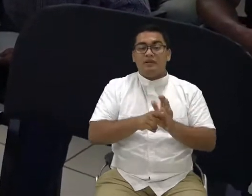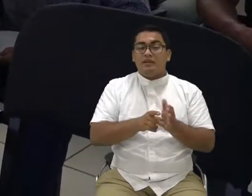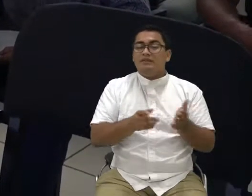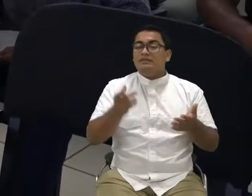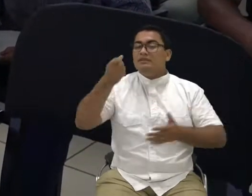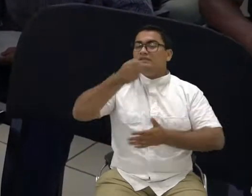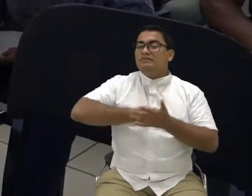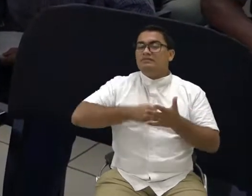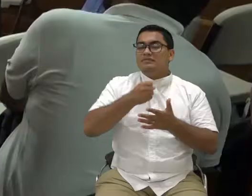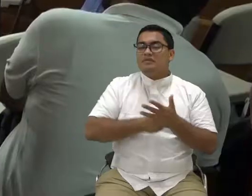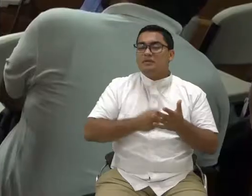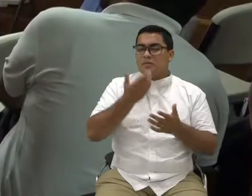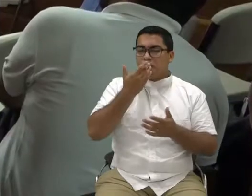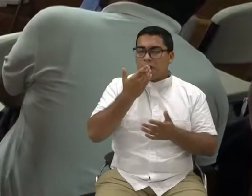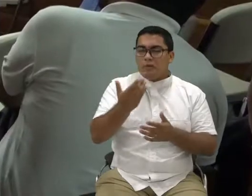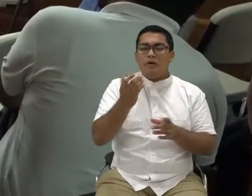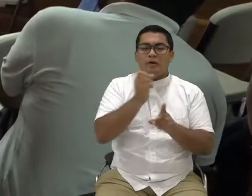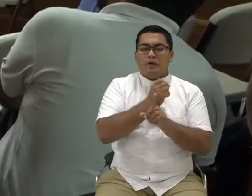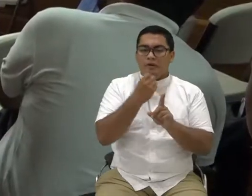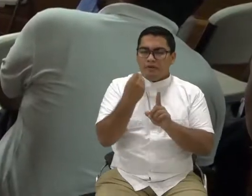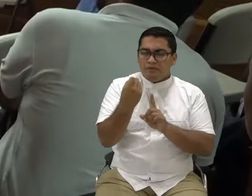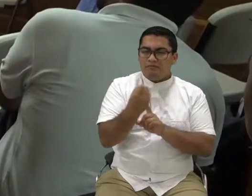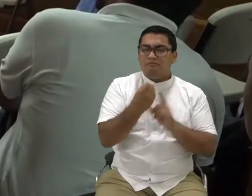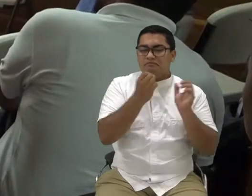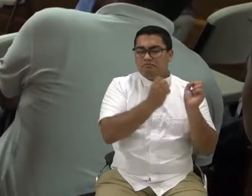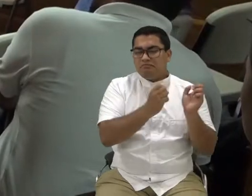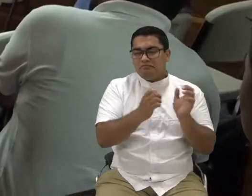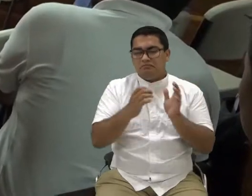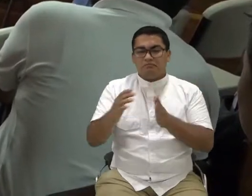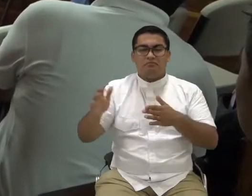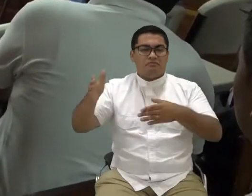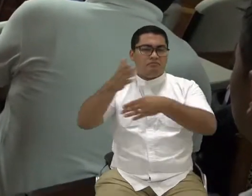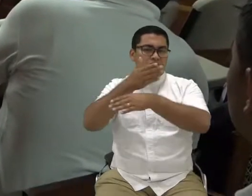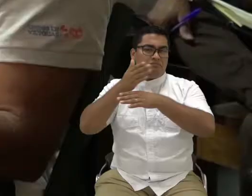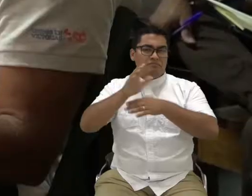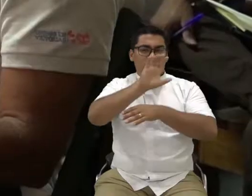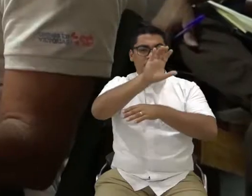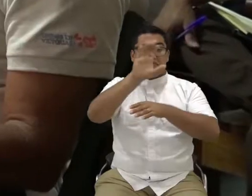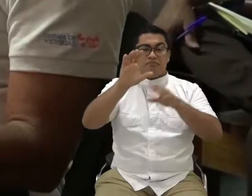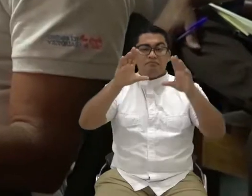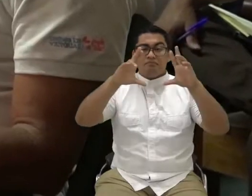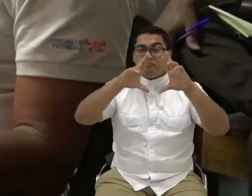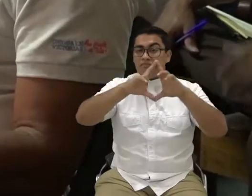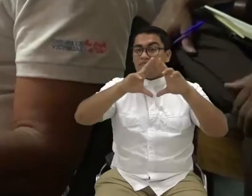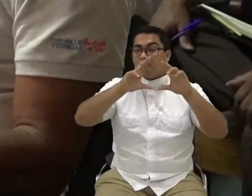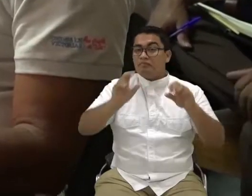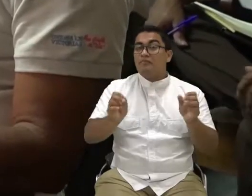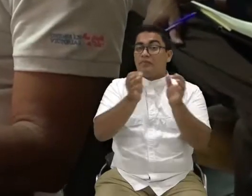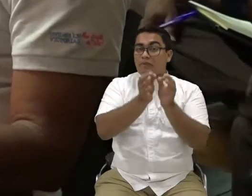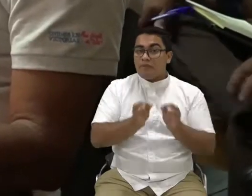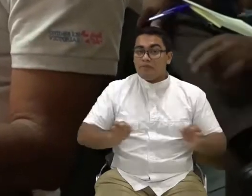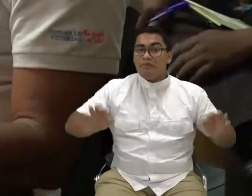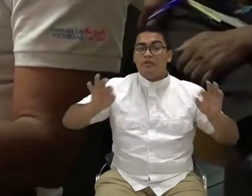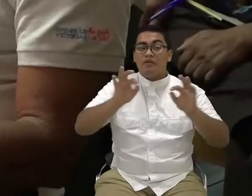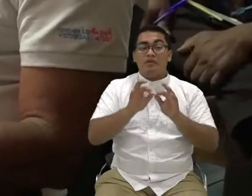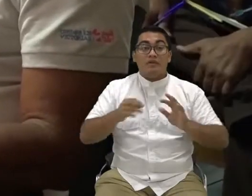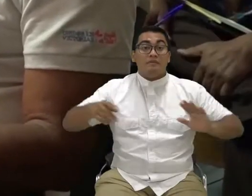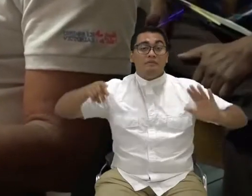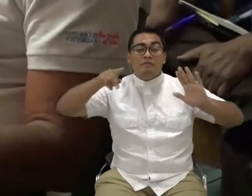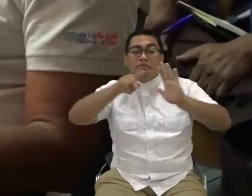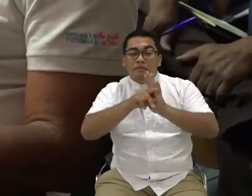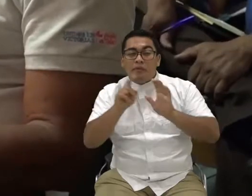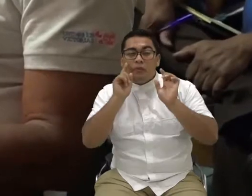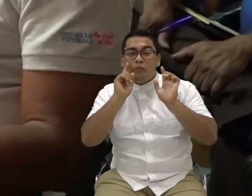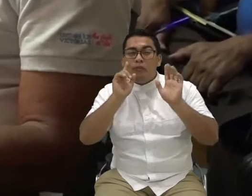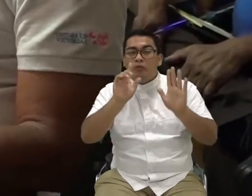Este esfuerzo viene a fortalecer la organización y preparación de los territorios, quienes juegan un rol importante dentro del proceso de la reducción del riesgo